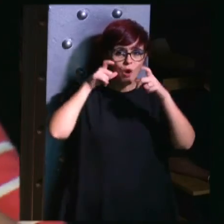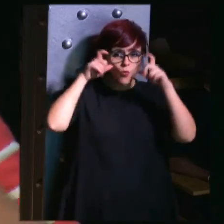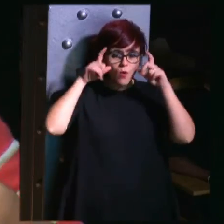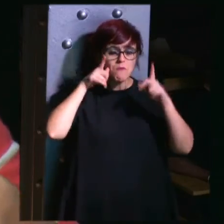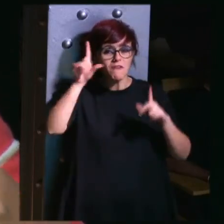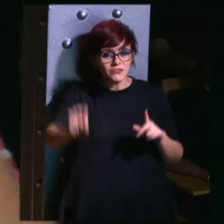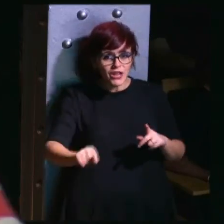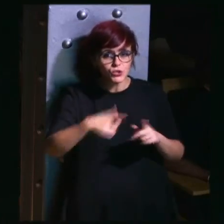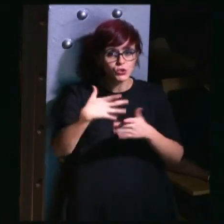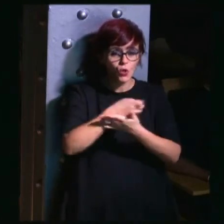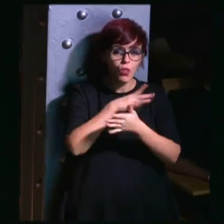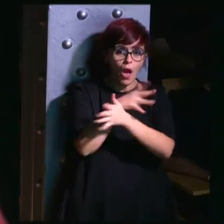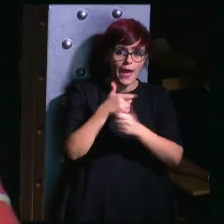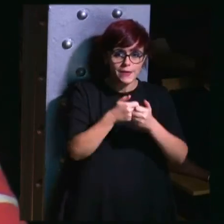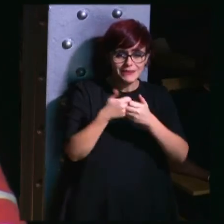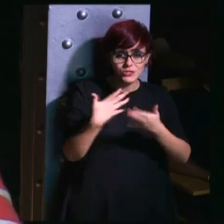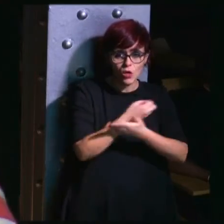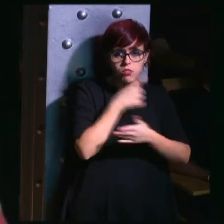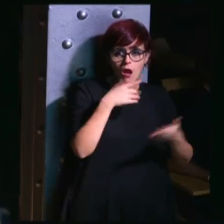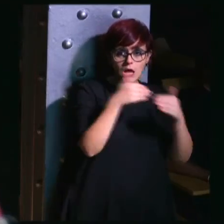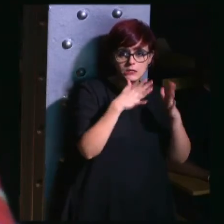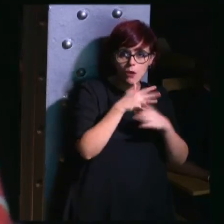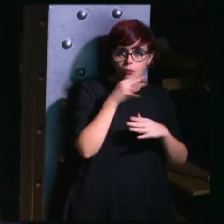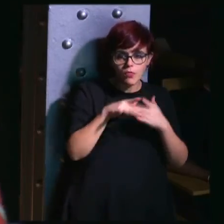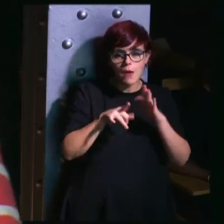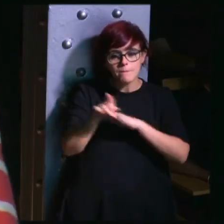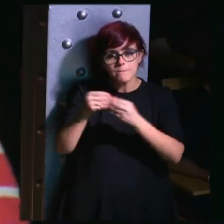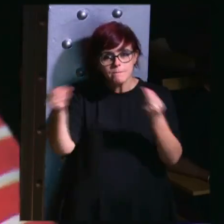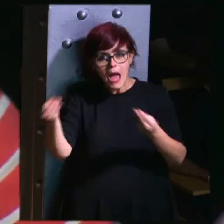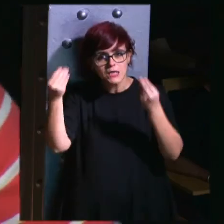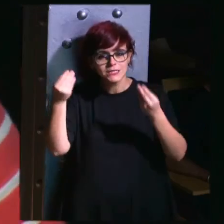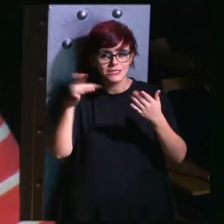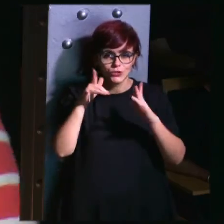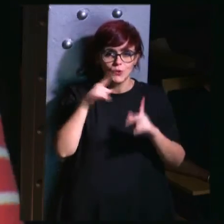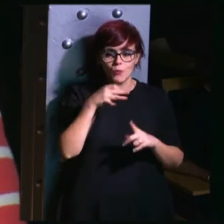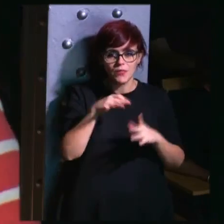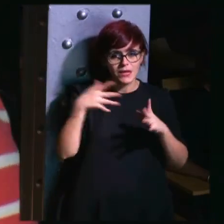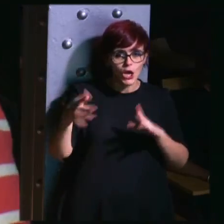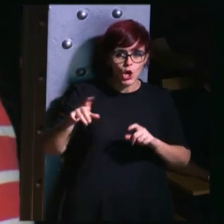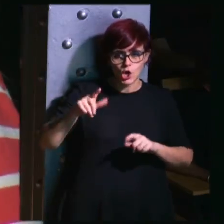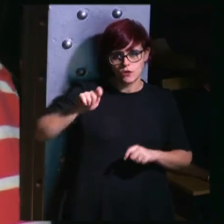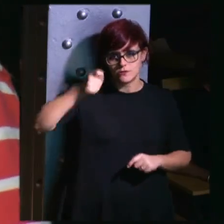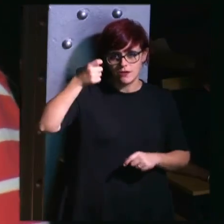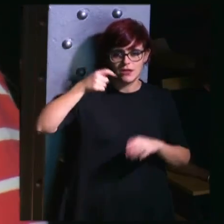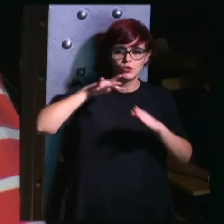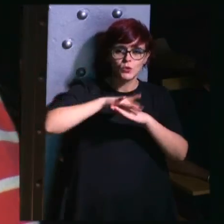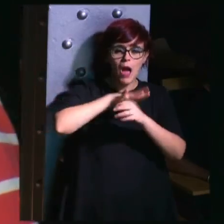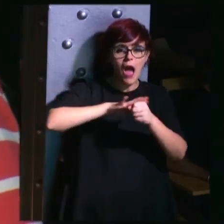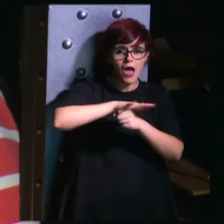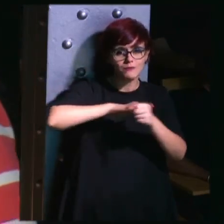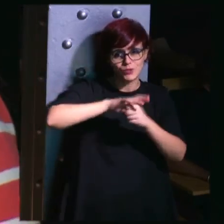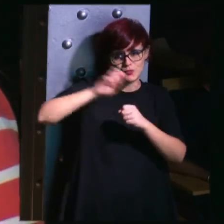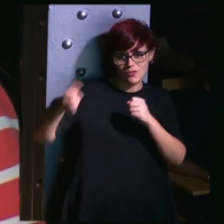baratas y ya todos los gamers tengan una en casa, el resto diga, oye, se puede hacer mucho más, entonces llegaremos pues a un contenido totalmente multidisciplinar y